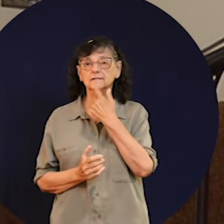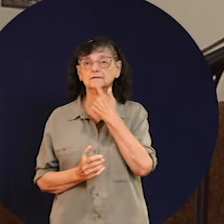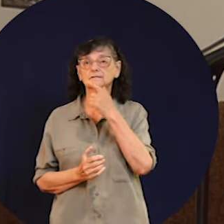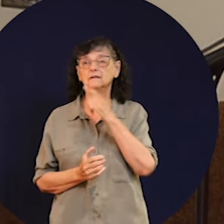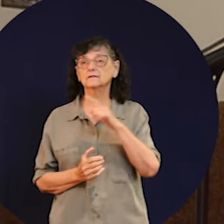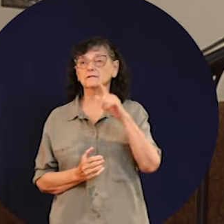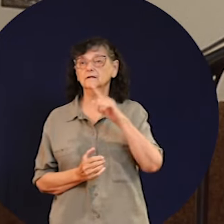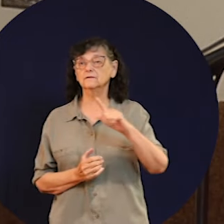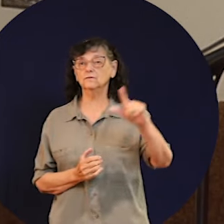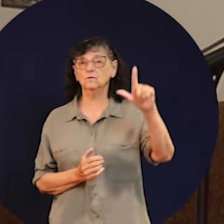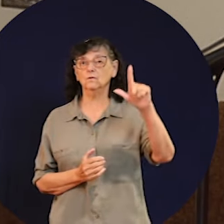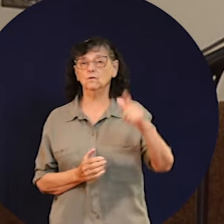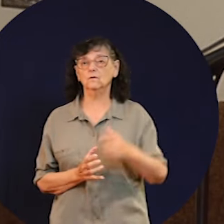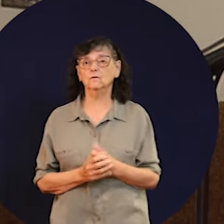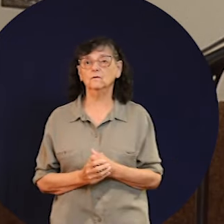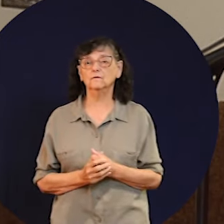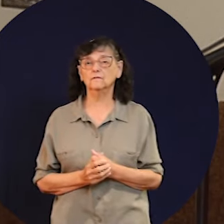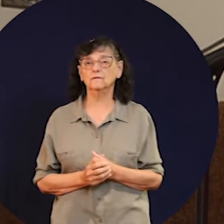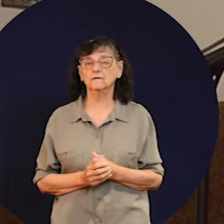dice el